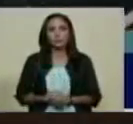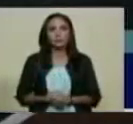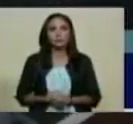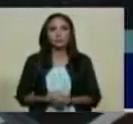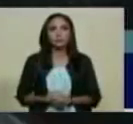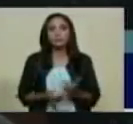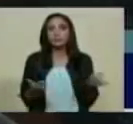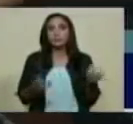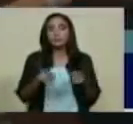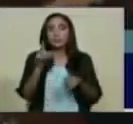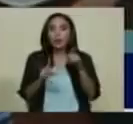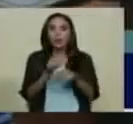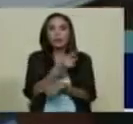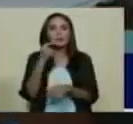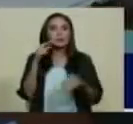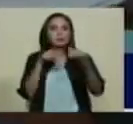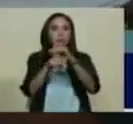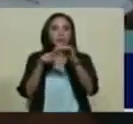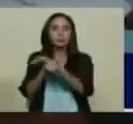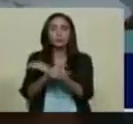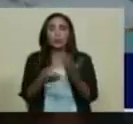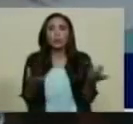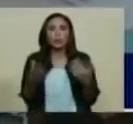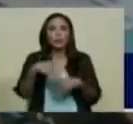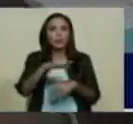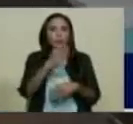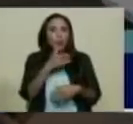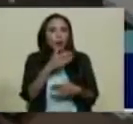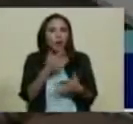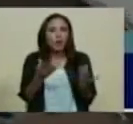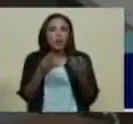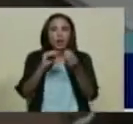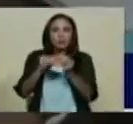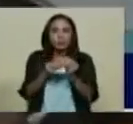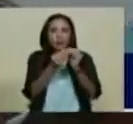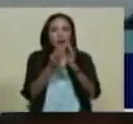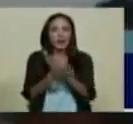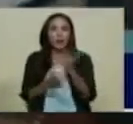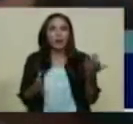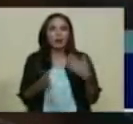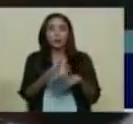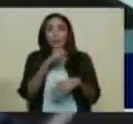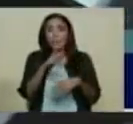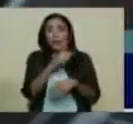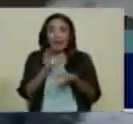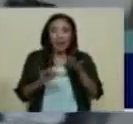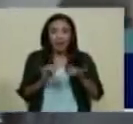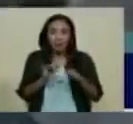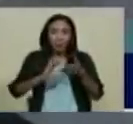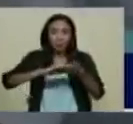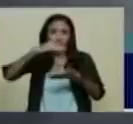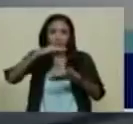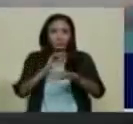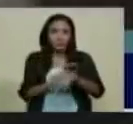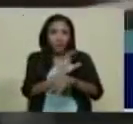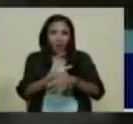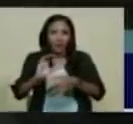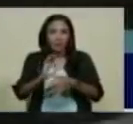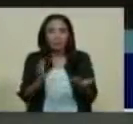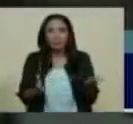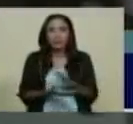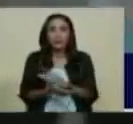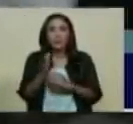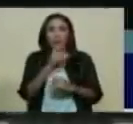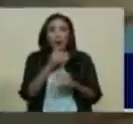no tiene dónde ir, cómo asistir, que alguien repare, haga una labor que debería ser sencilla. Nosotros necesitamos masificar ese